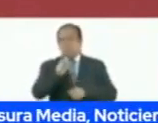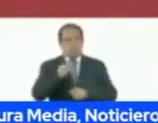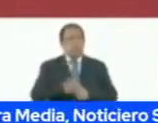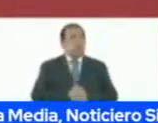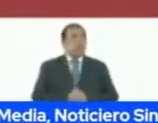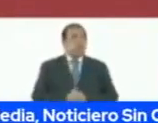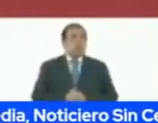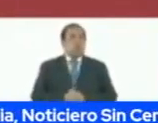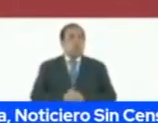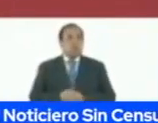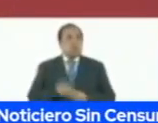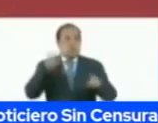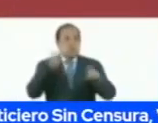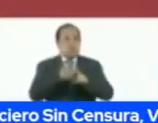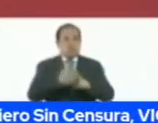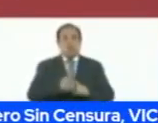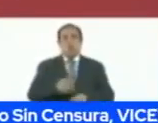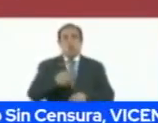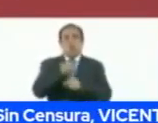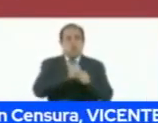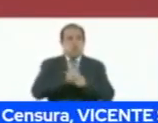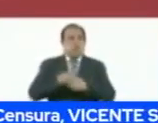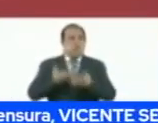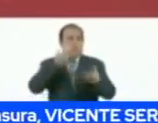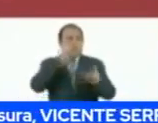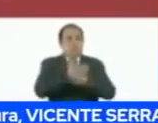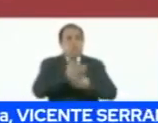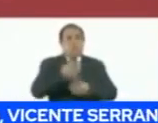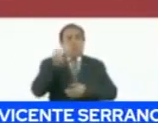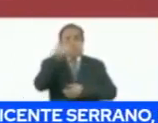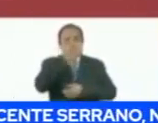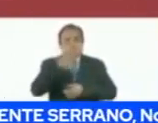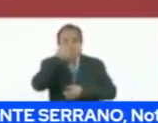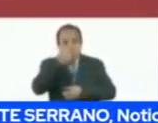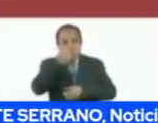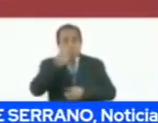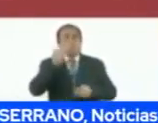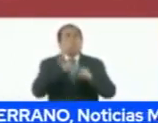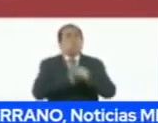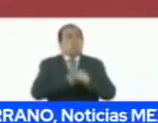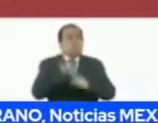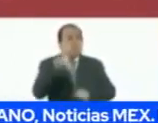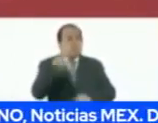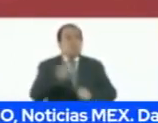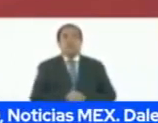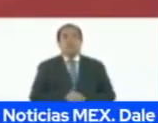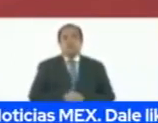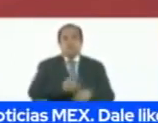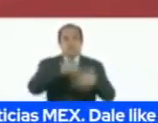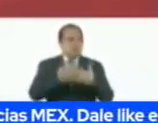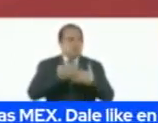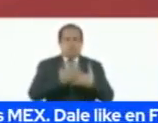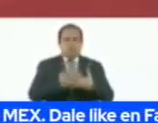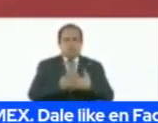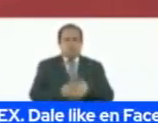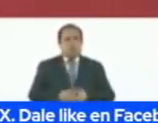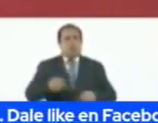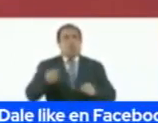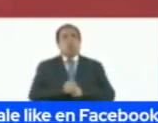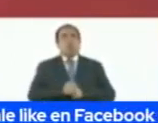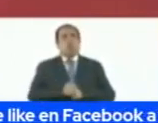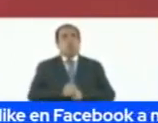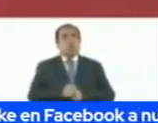más bien orientar para la entrada. Y en ese momento pues hay que revisar exactamente qué fue lo que ocurrió, y no se esperaba esta agresión